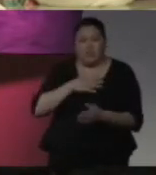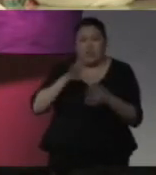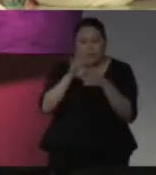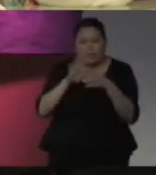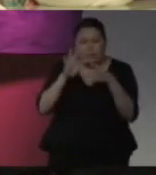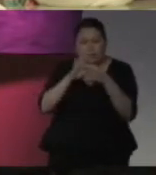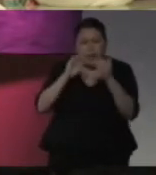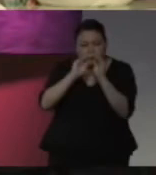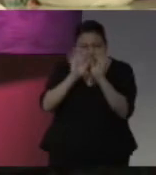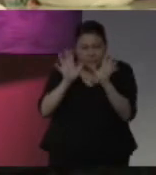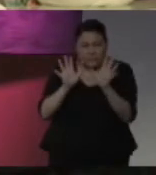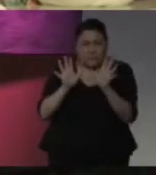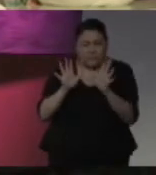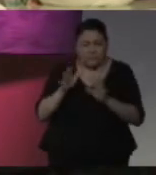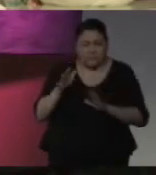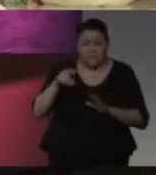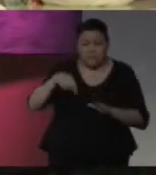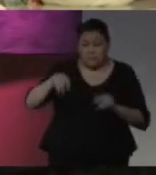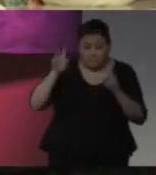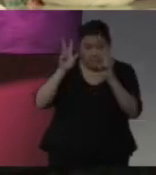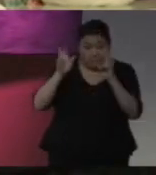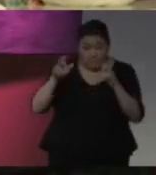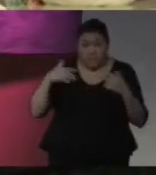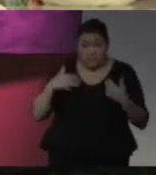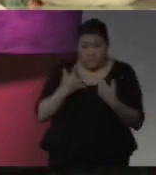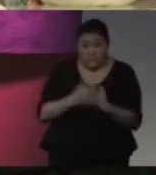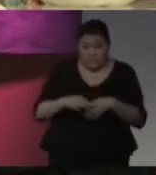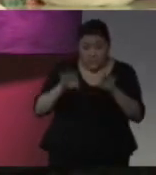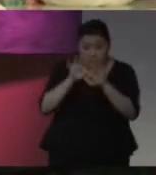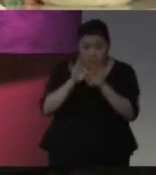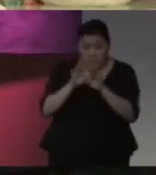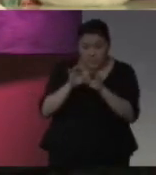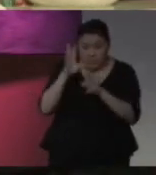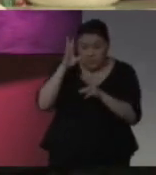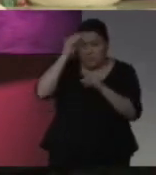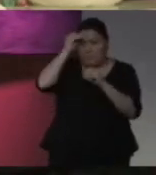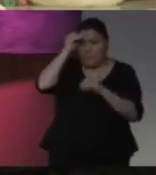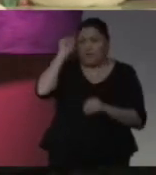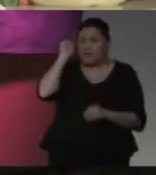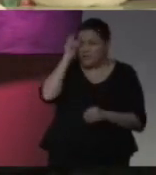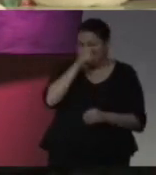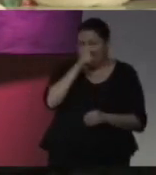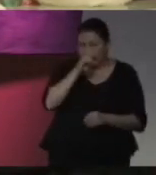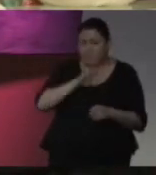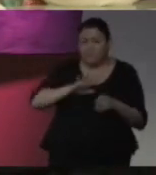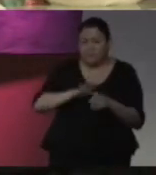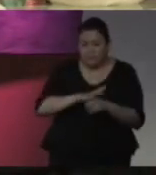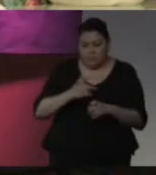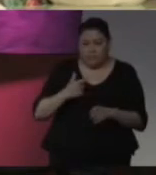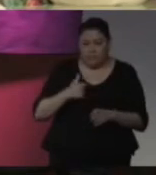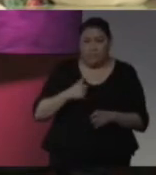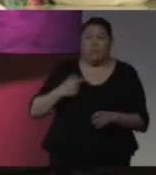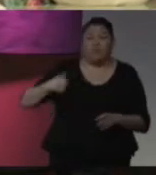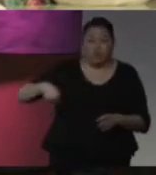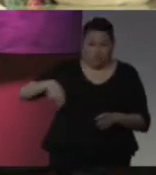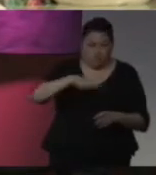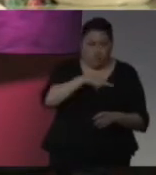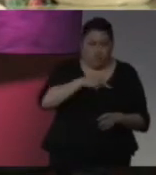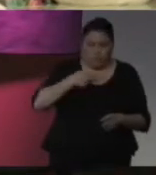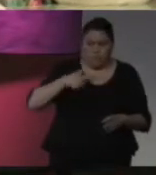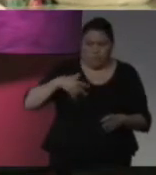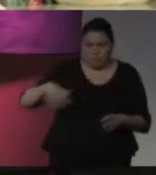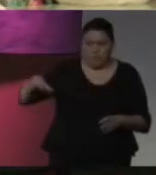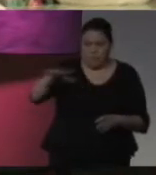explícita. Es un tema sumamente difícil de captar porque todos y todas crecimos con